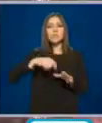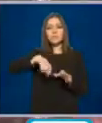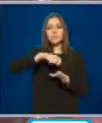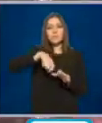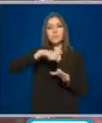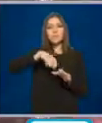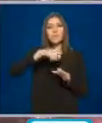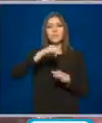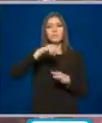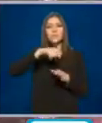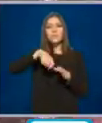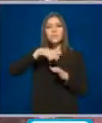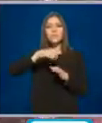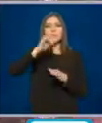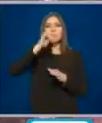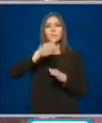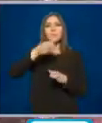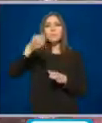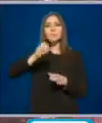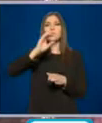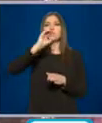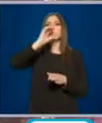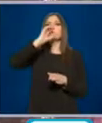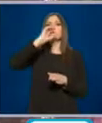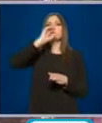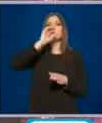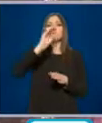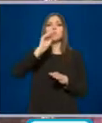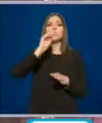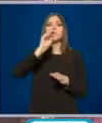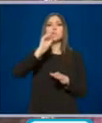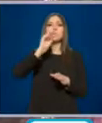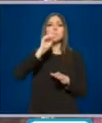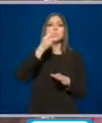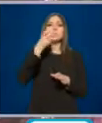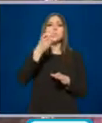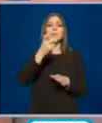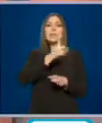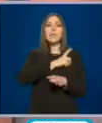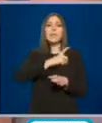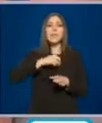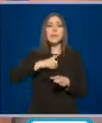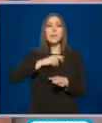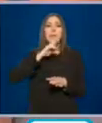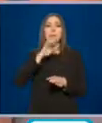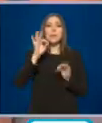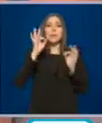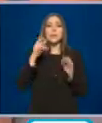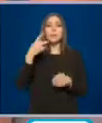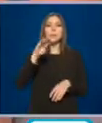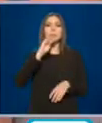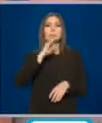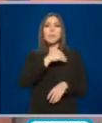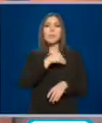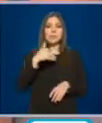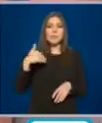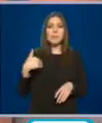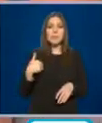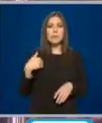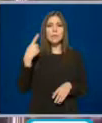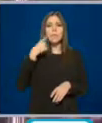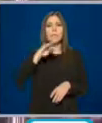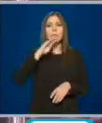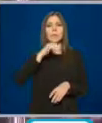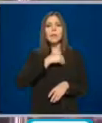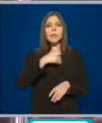está succionando el chupón, esa succión la debería de recibir el pezón, de tal manera que la mamá tuviera